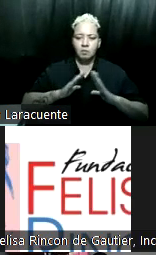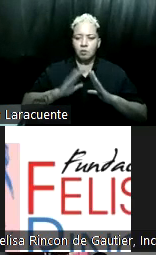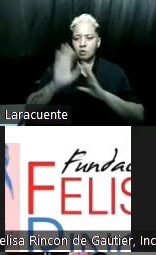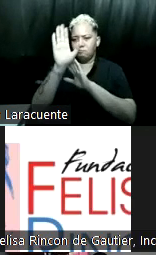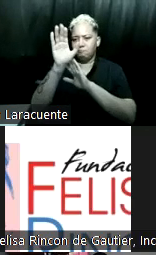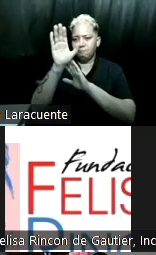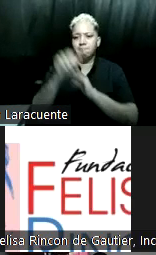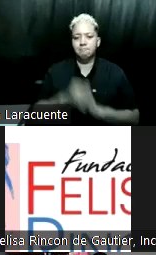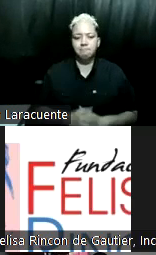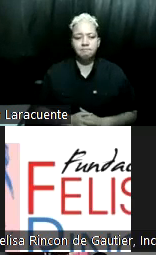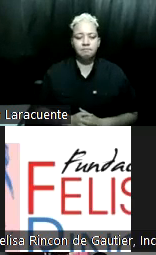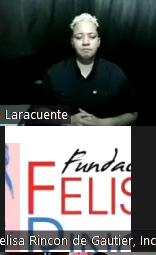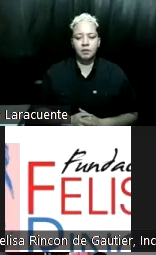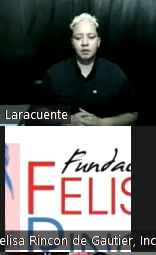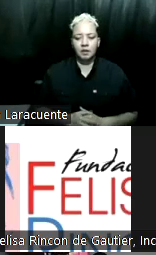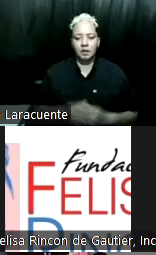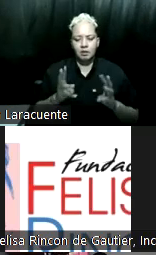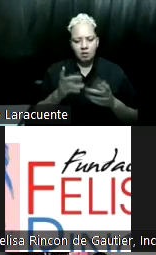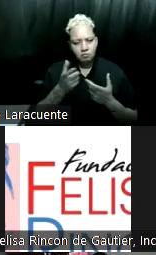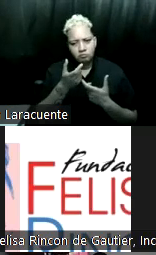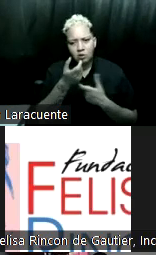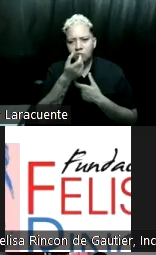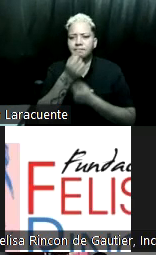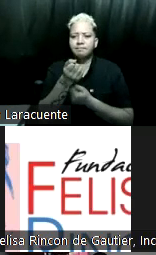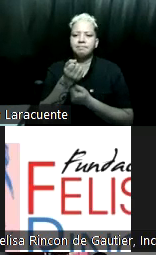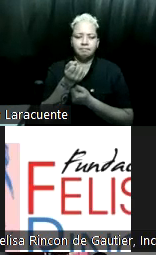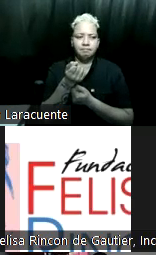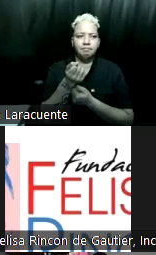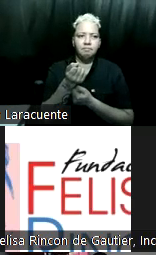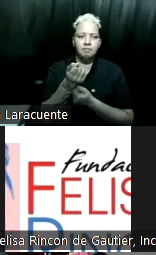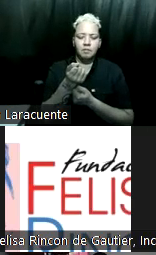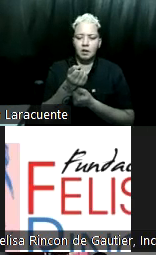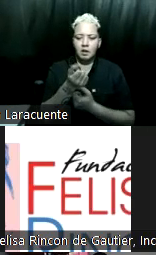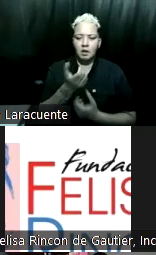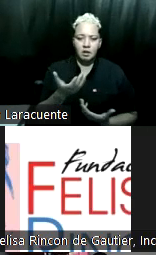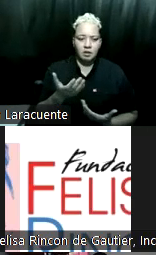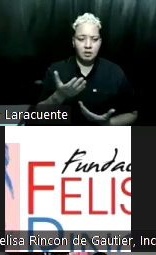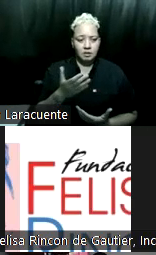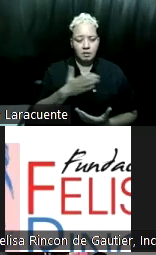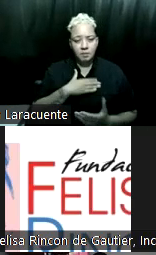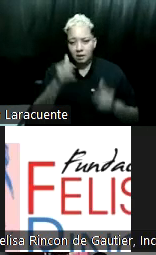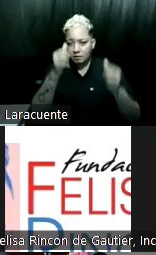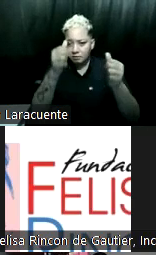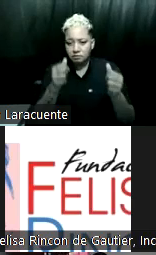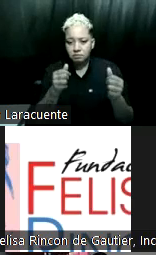Así que así nace este interés en mí, y ese afiche pues